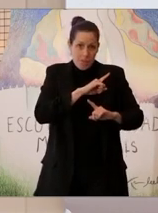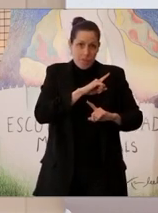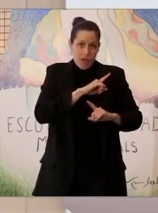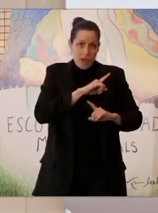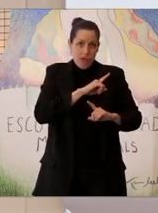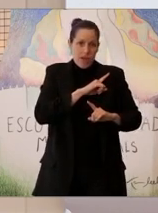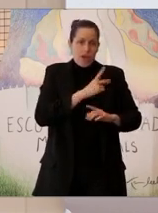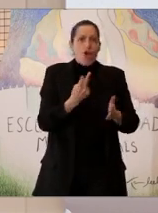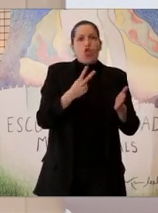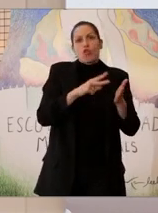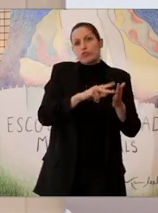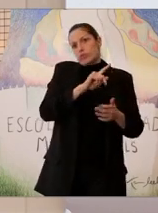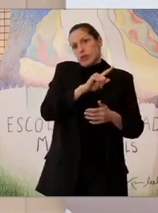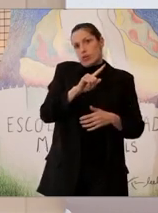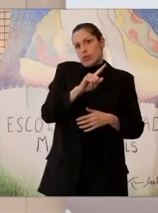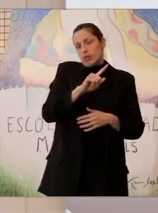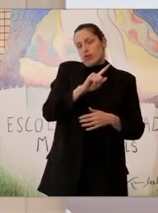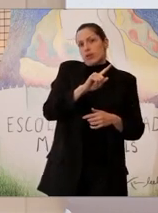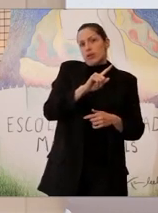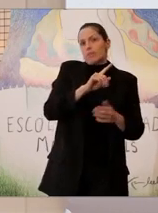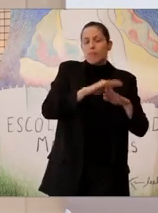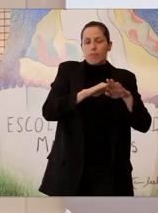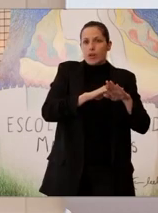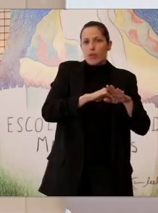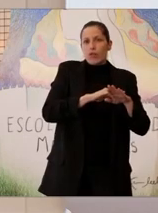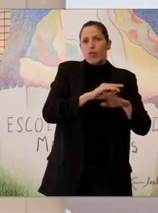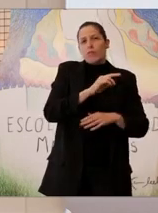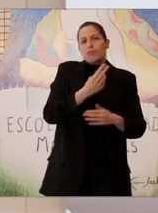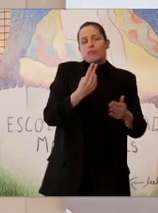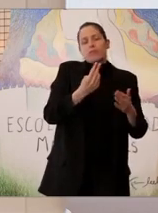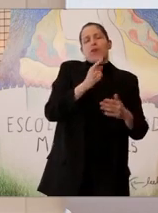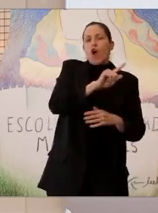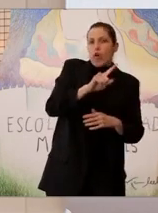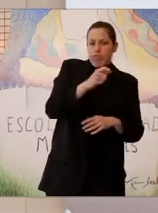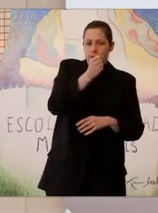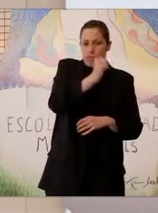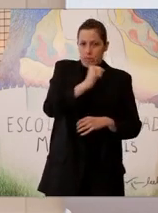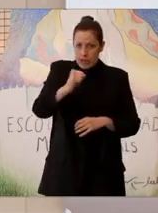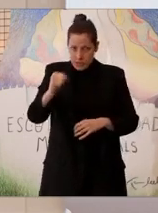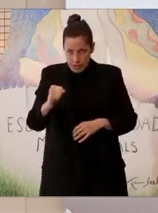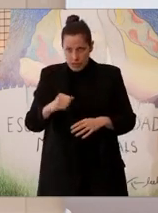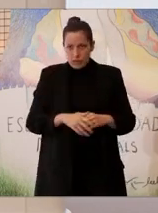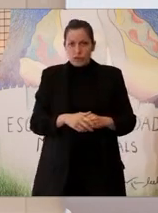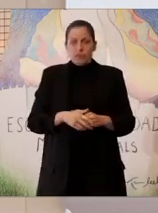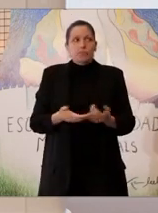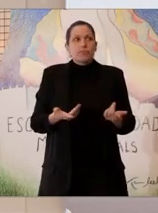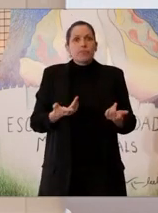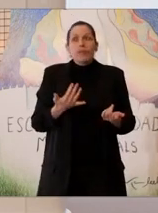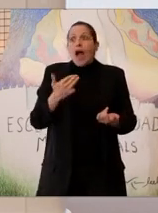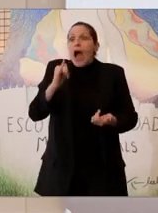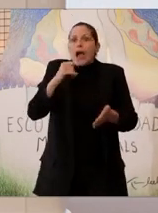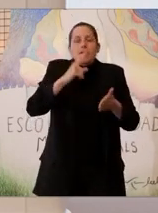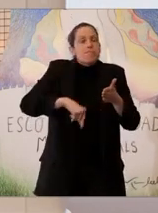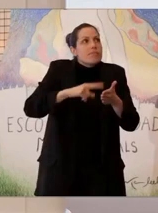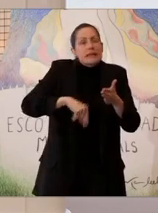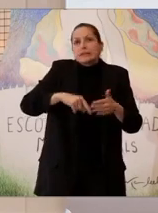hay muchos meses a lo largo de diferentes años, en toda la evolución, de 10, 11, y que no hemos sabido explicar. No hemos sabido